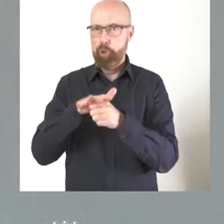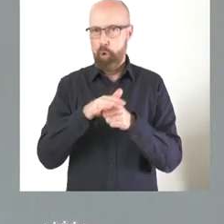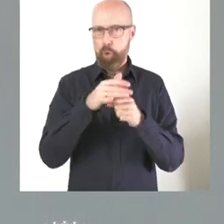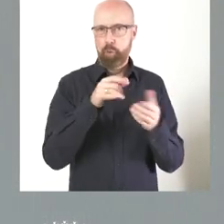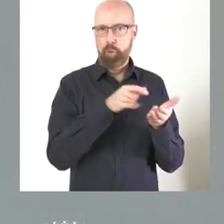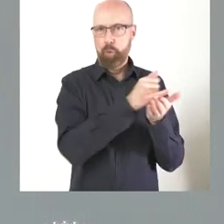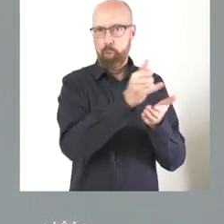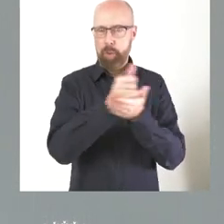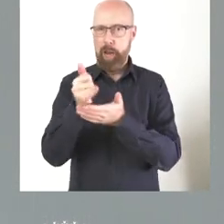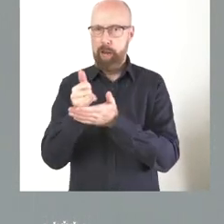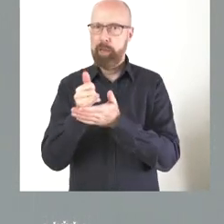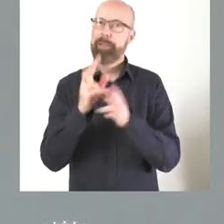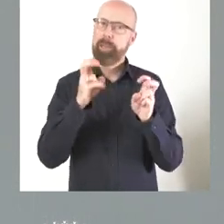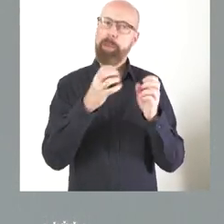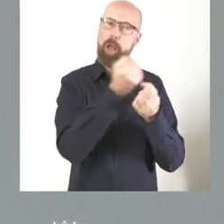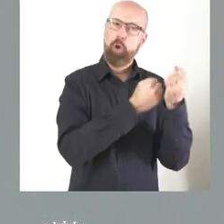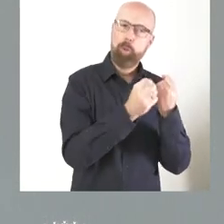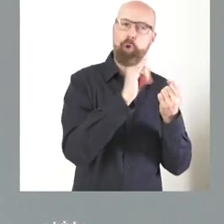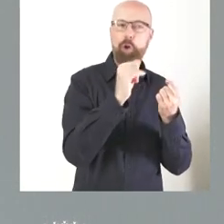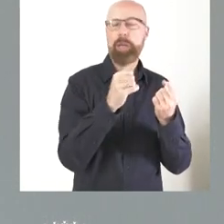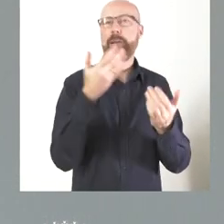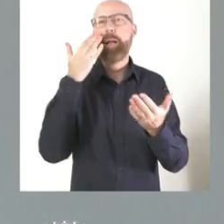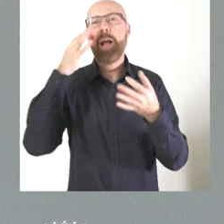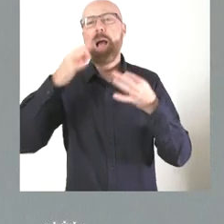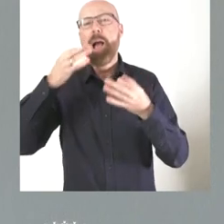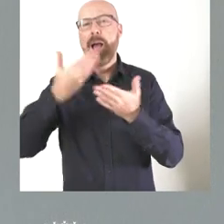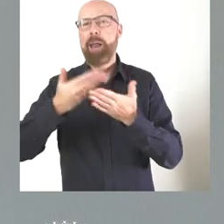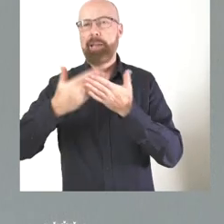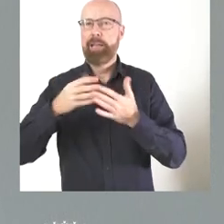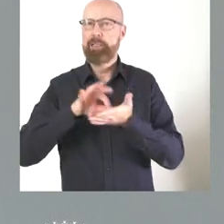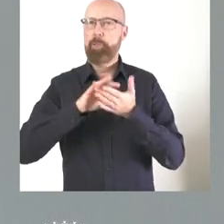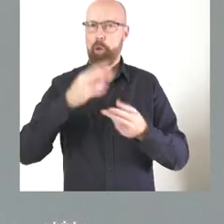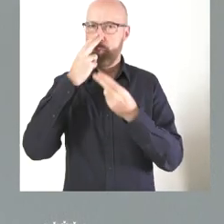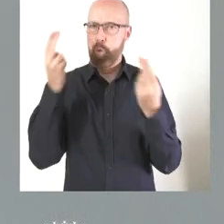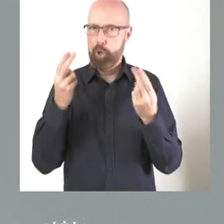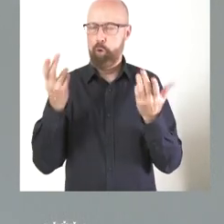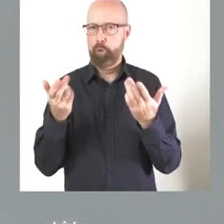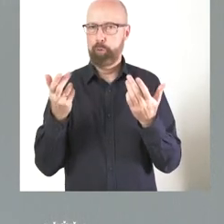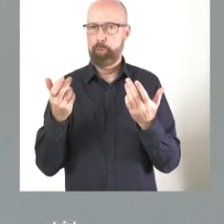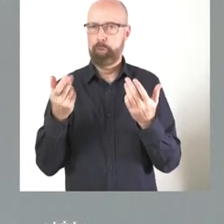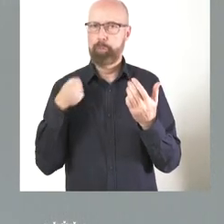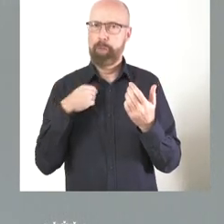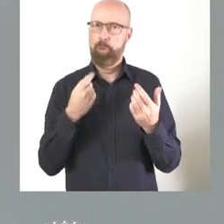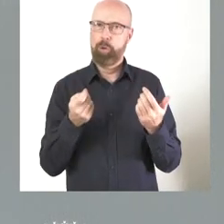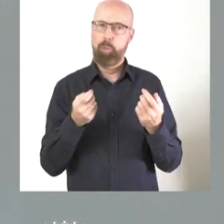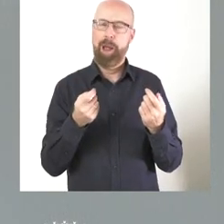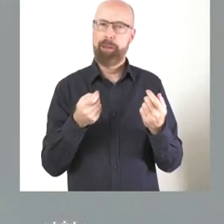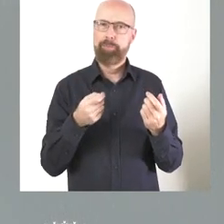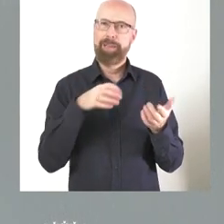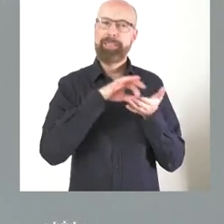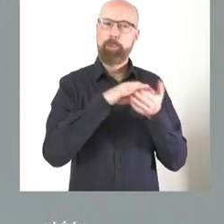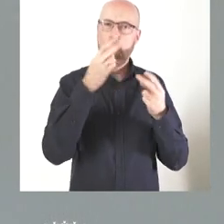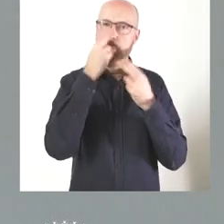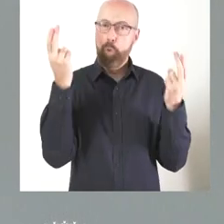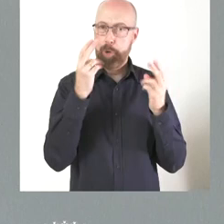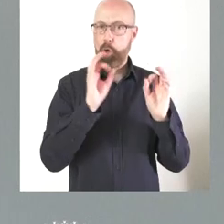pero también en las actuaciones en ámbito de la garantía de los servicios públicos elevando a Rango de ley esas dotaciones en los servicios públicos